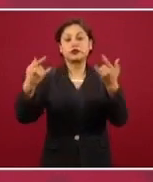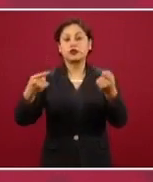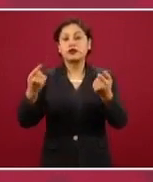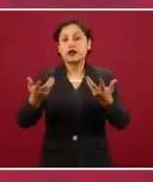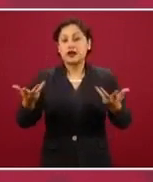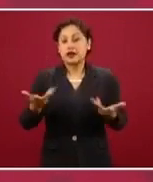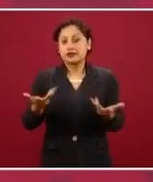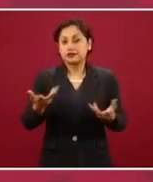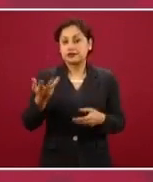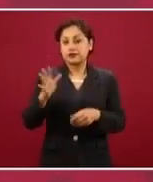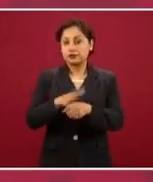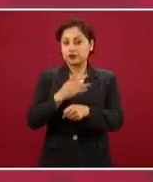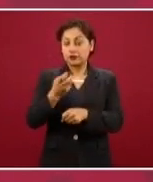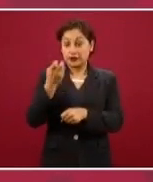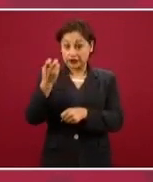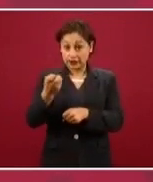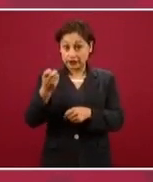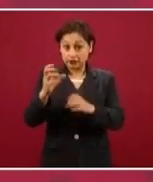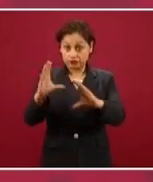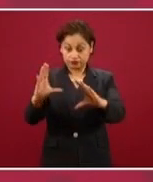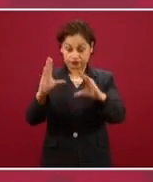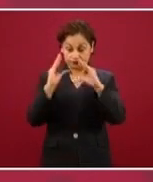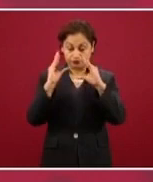maestra de la vida. Y